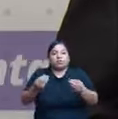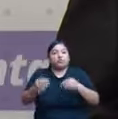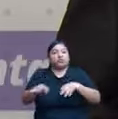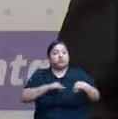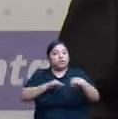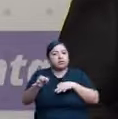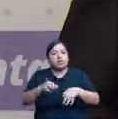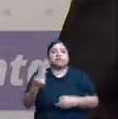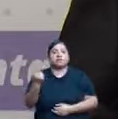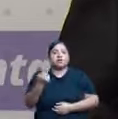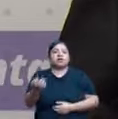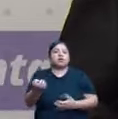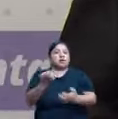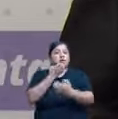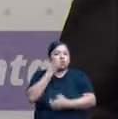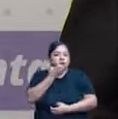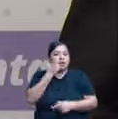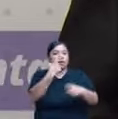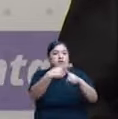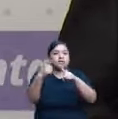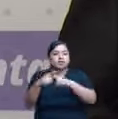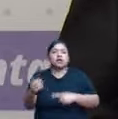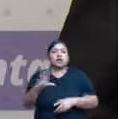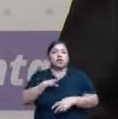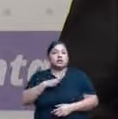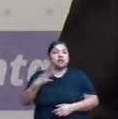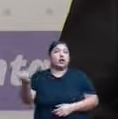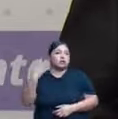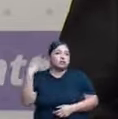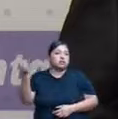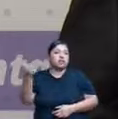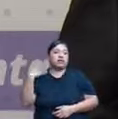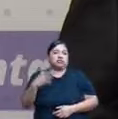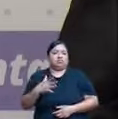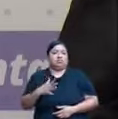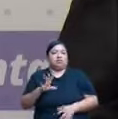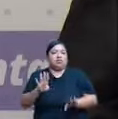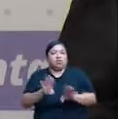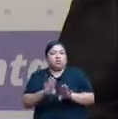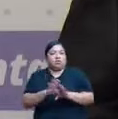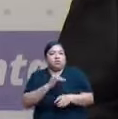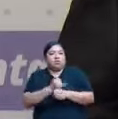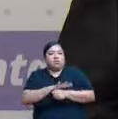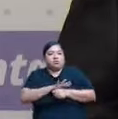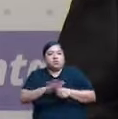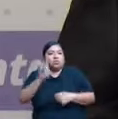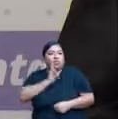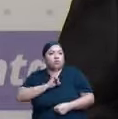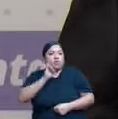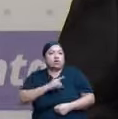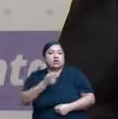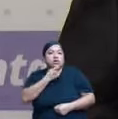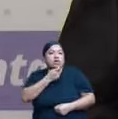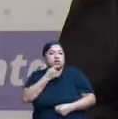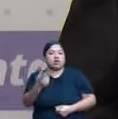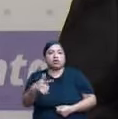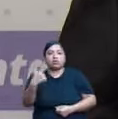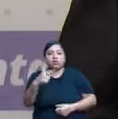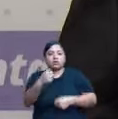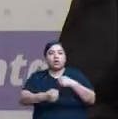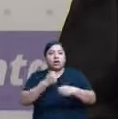las diferentes instituciones. Hoy no puede ser posible que una niña de 12, 13 años anda cargando a un bebé. Hoy tenemos